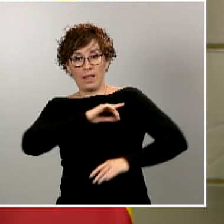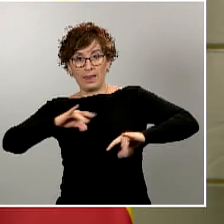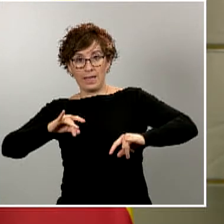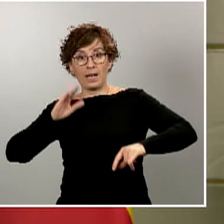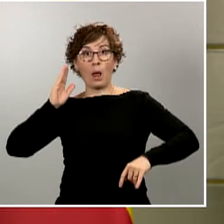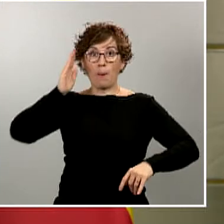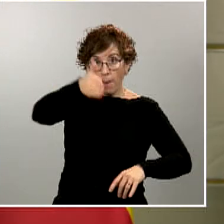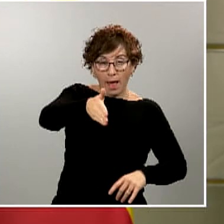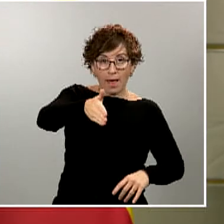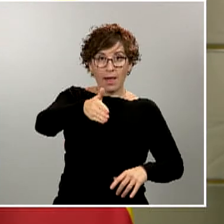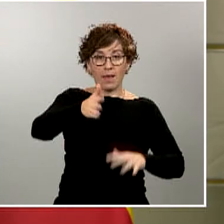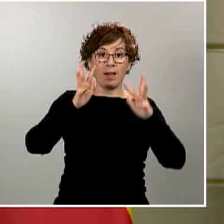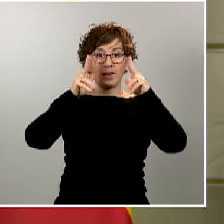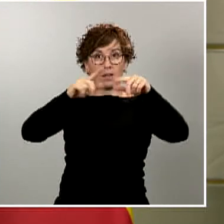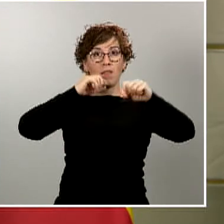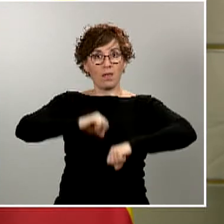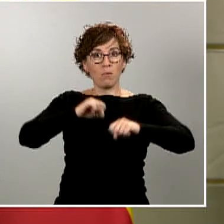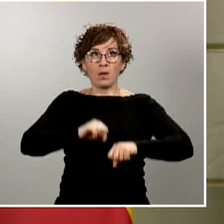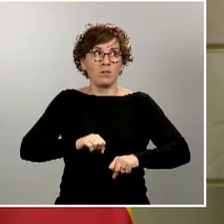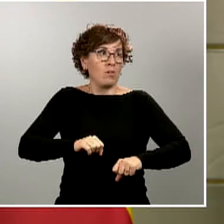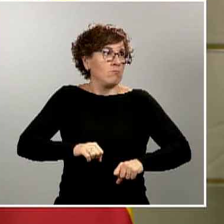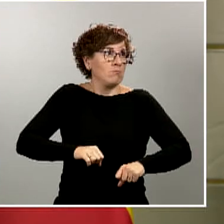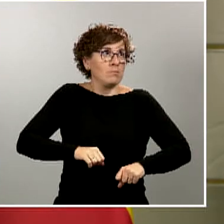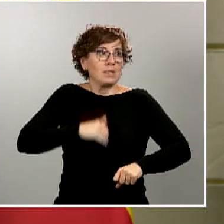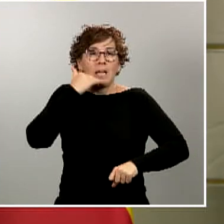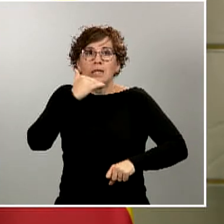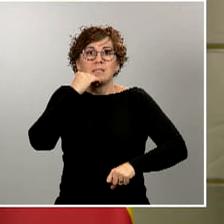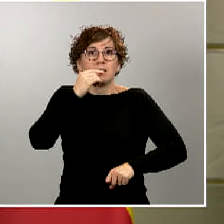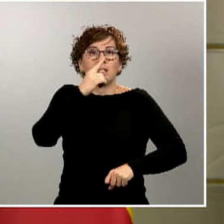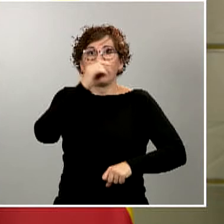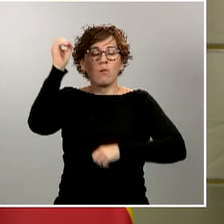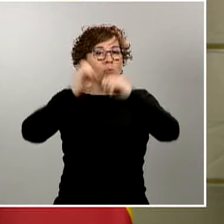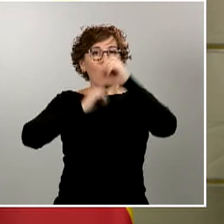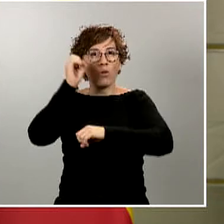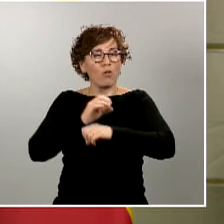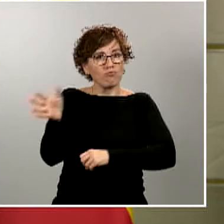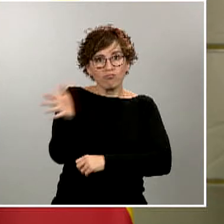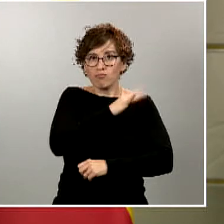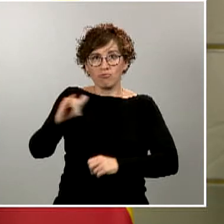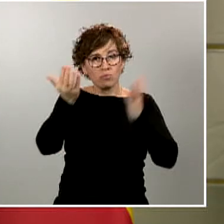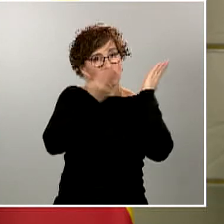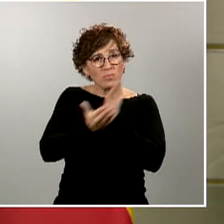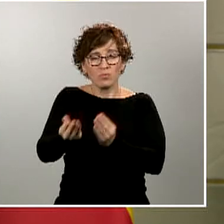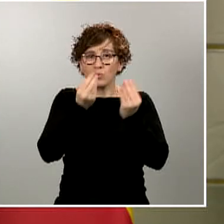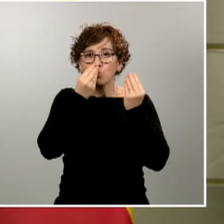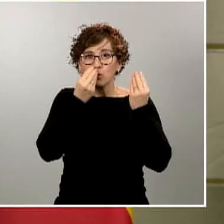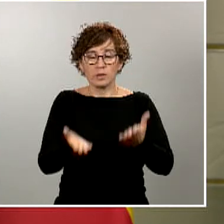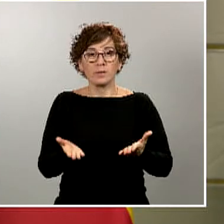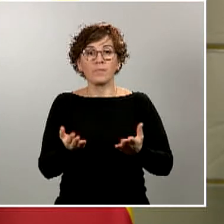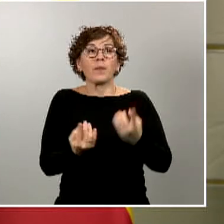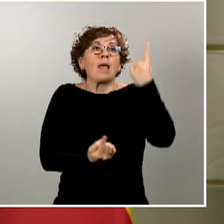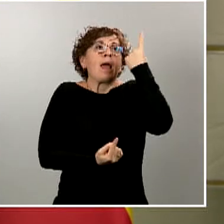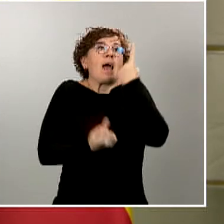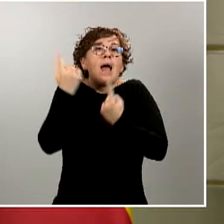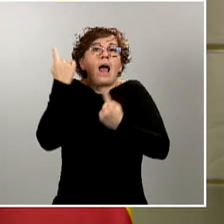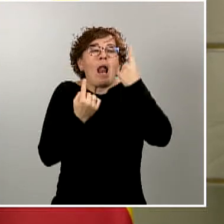el 99,9% de los casos se acepta y está muy bien recibido. Hay algunas veces que se ponen algunas pegas,